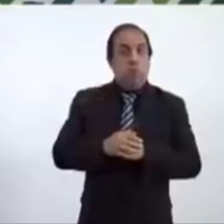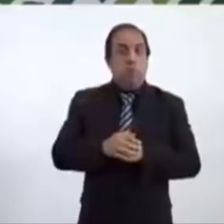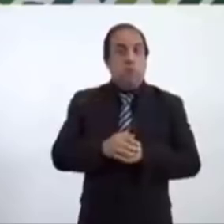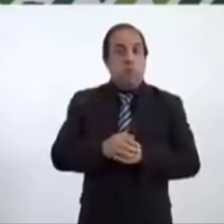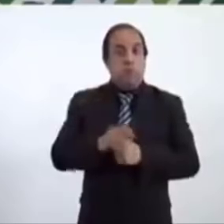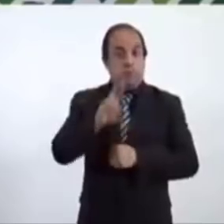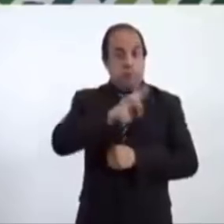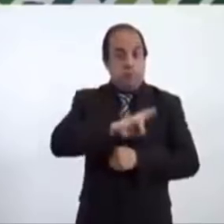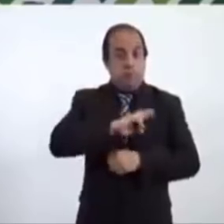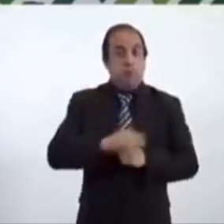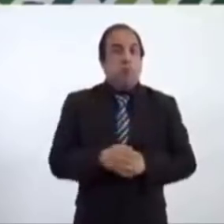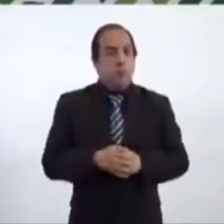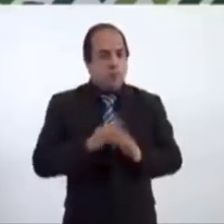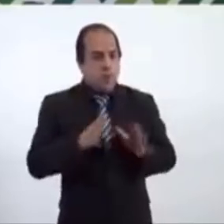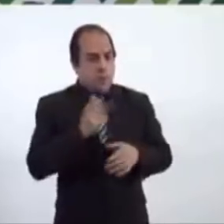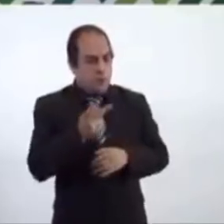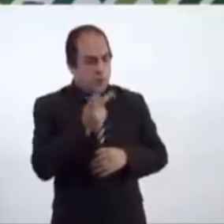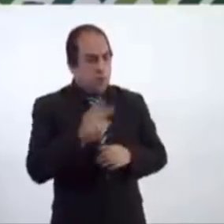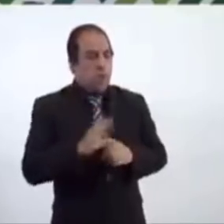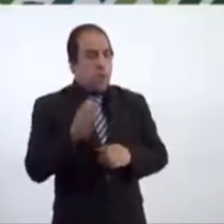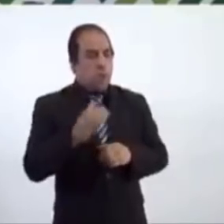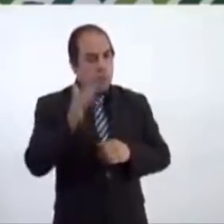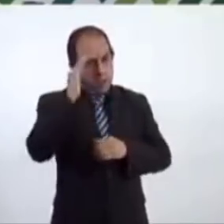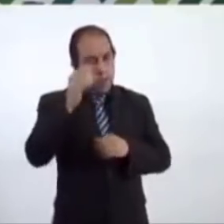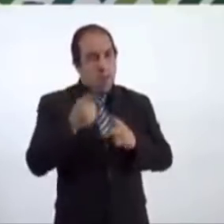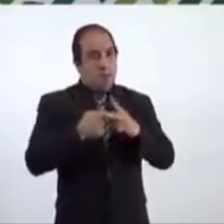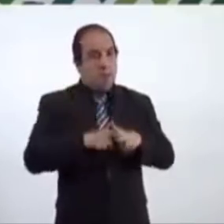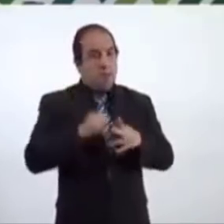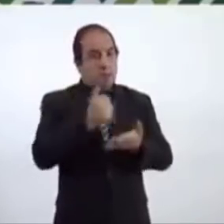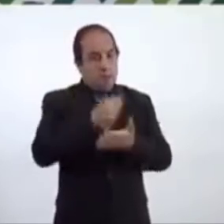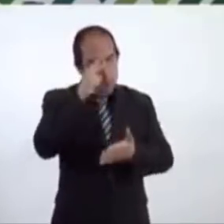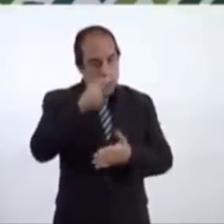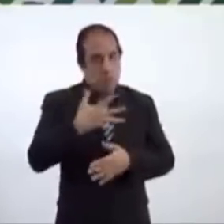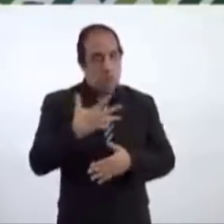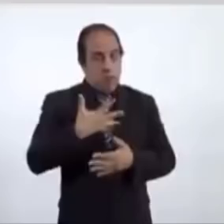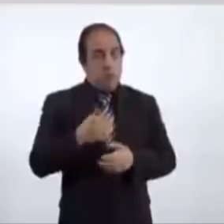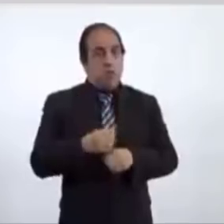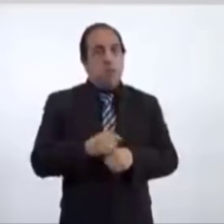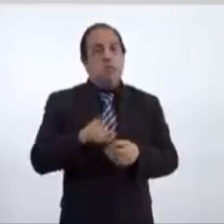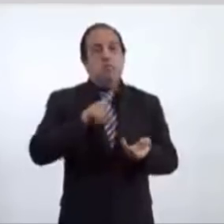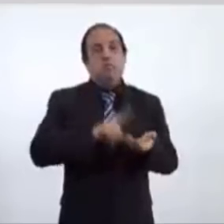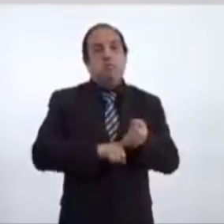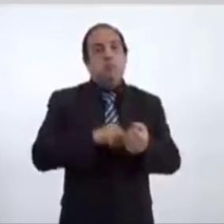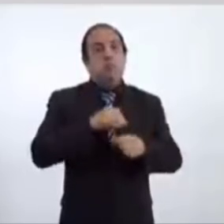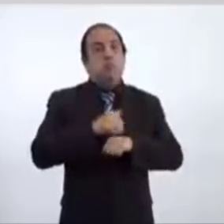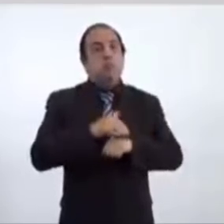tiene contemplado más o menos cuándo empezaría la Ciudad de México a hacer su propio censo de maestros.